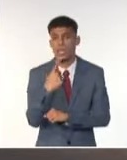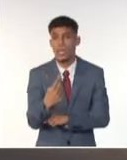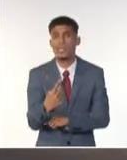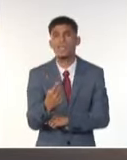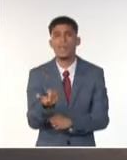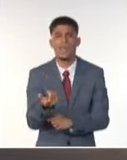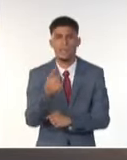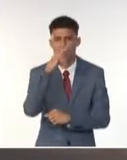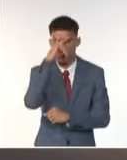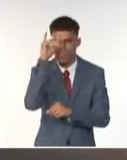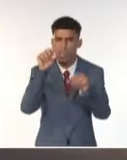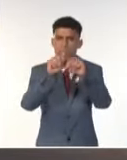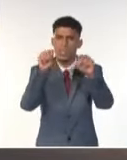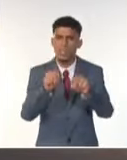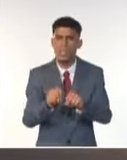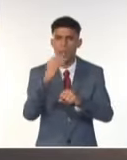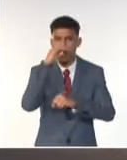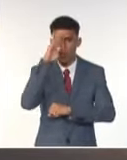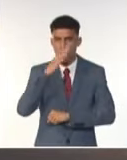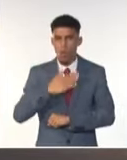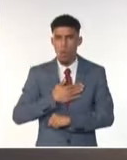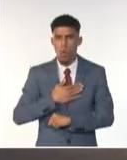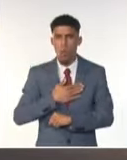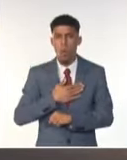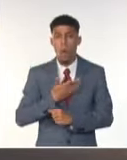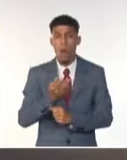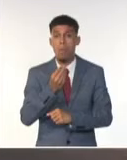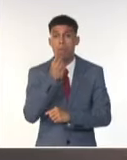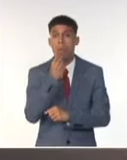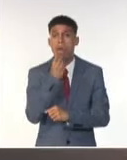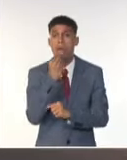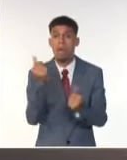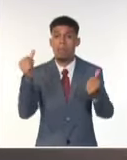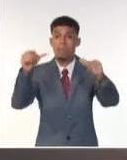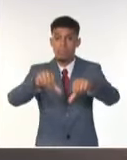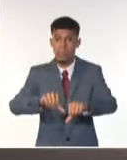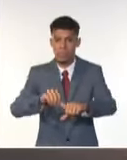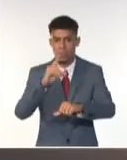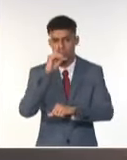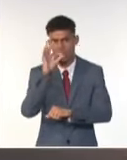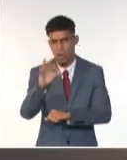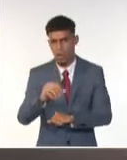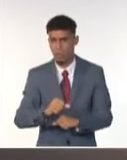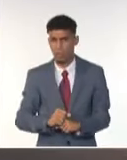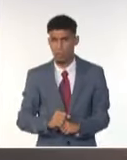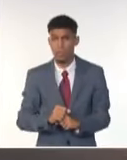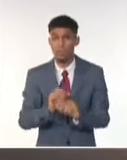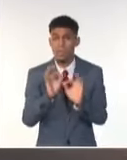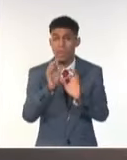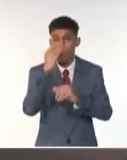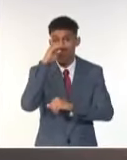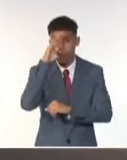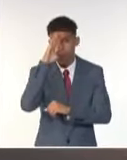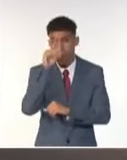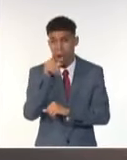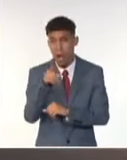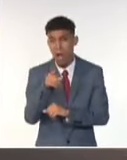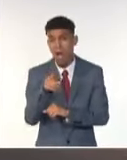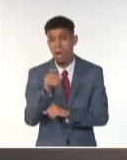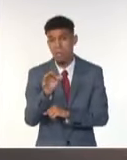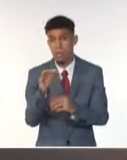de que nuestro sistema socialista tiene los días contados. No sorprende tampoco que el tema Cuba se posicione en su discurso.